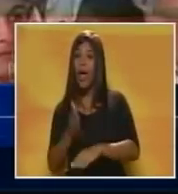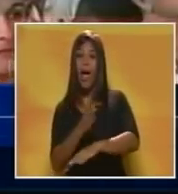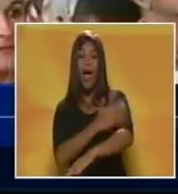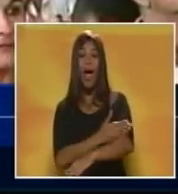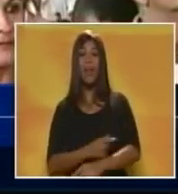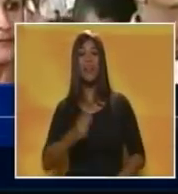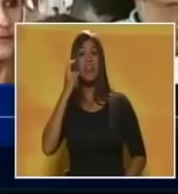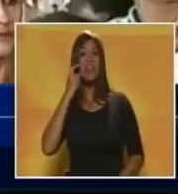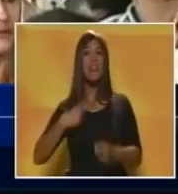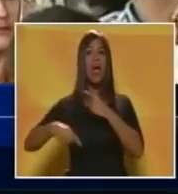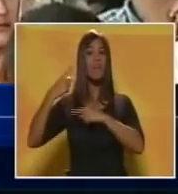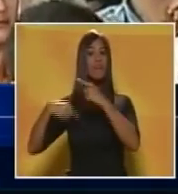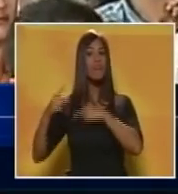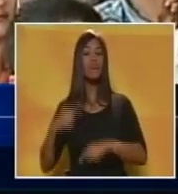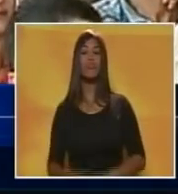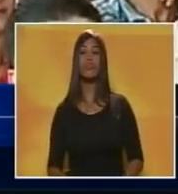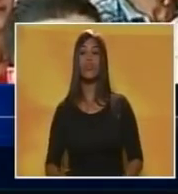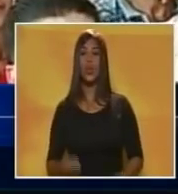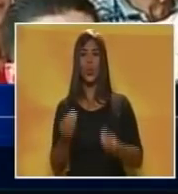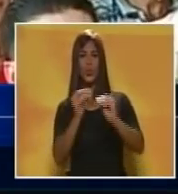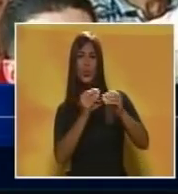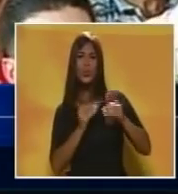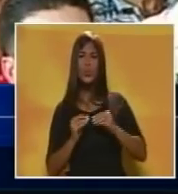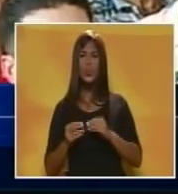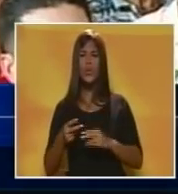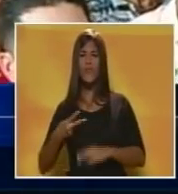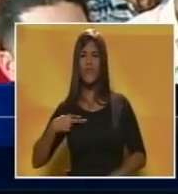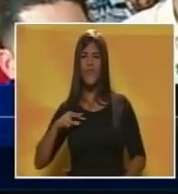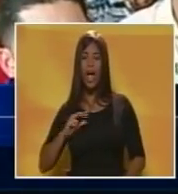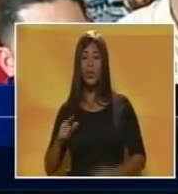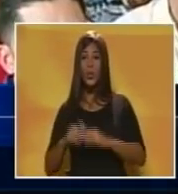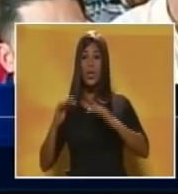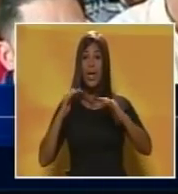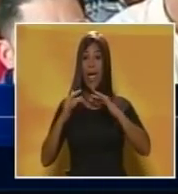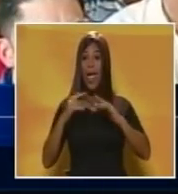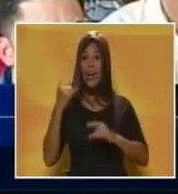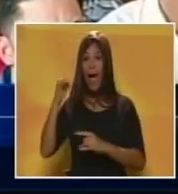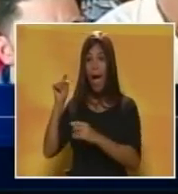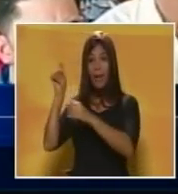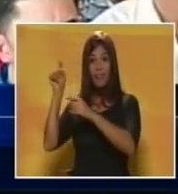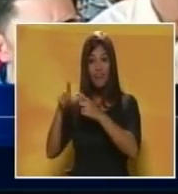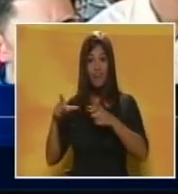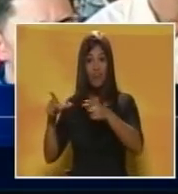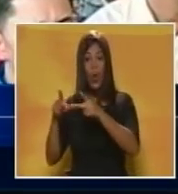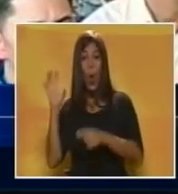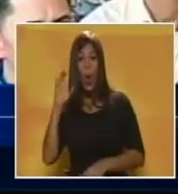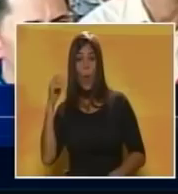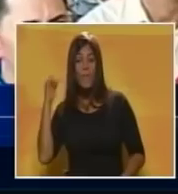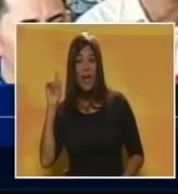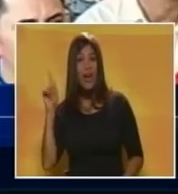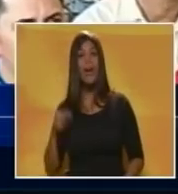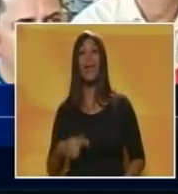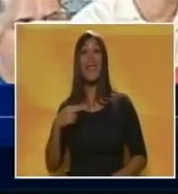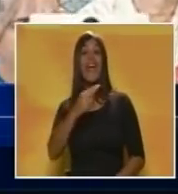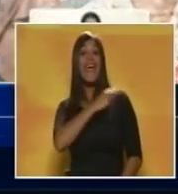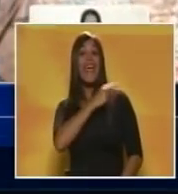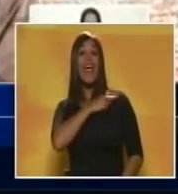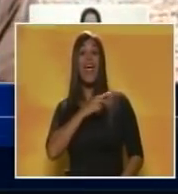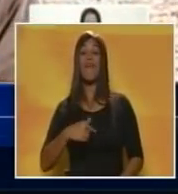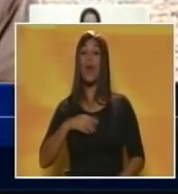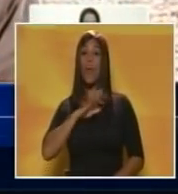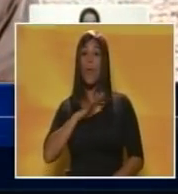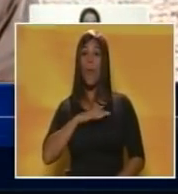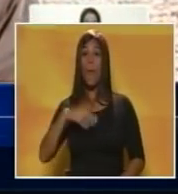En días anteriores montaron falsos positivos con la guerra que ellos tienen allá adentro. Y el jefe de las fuerzas